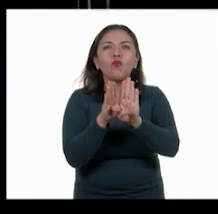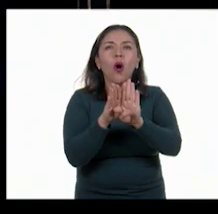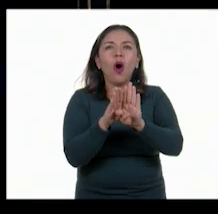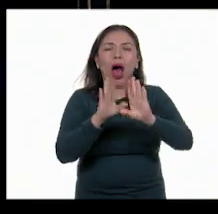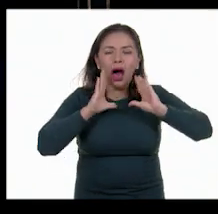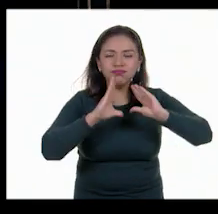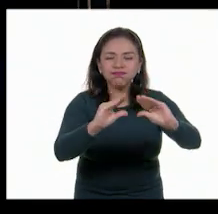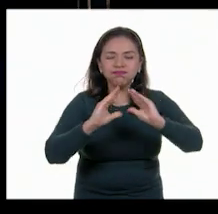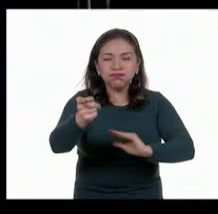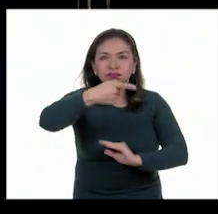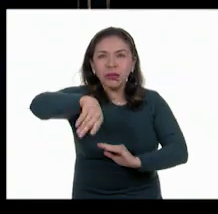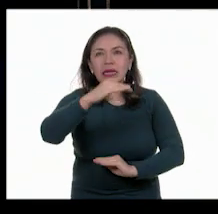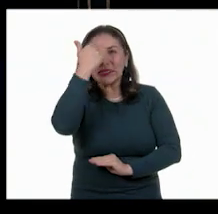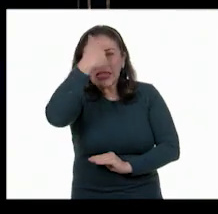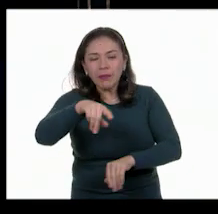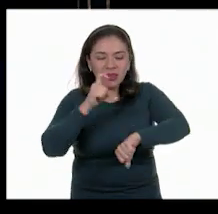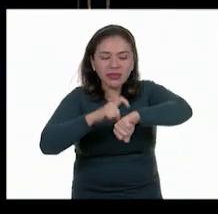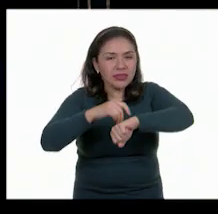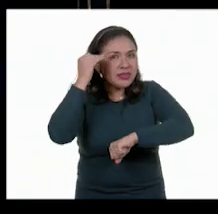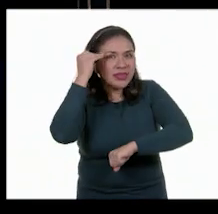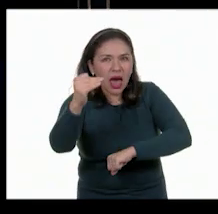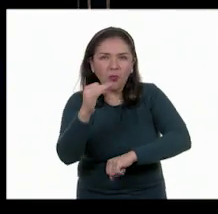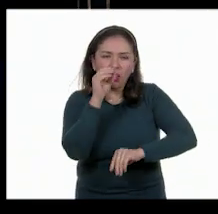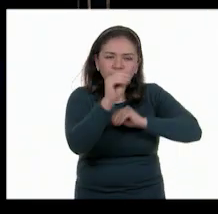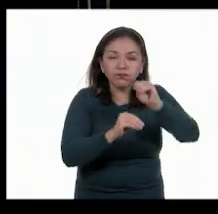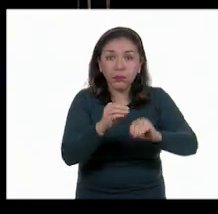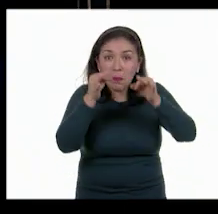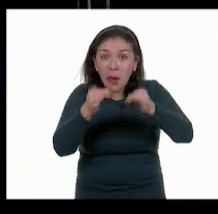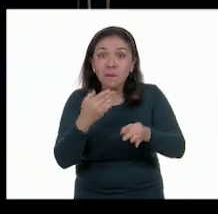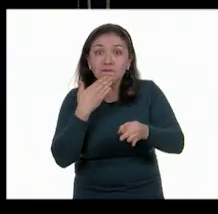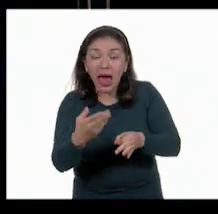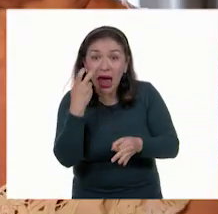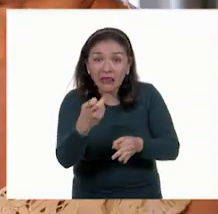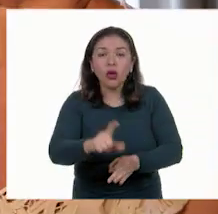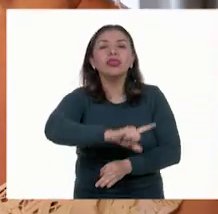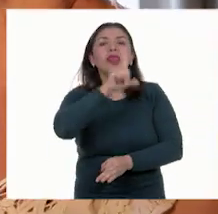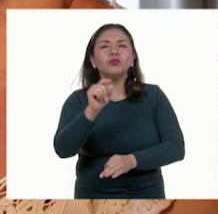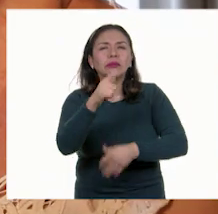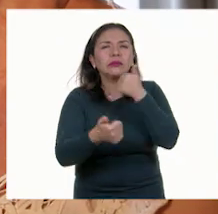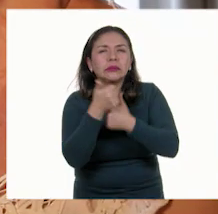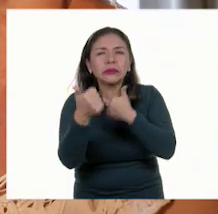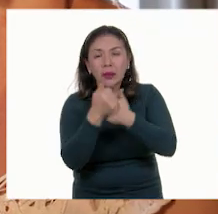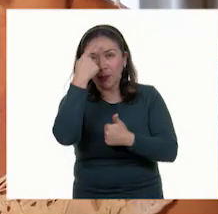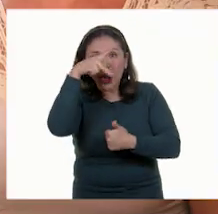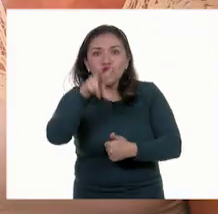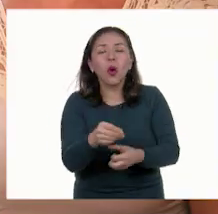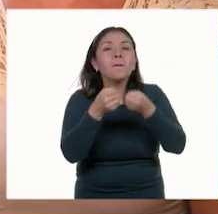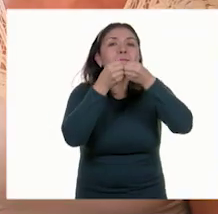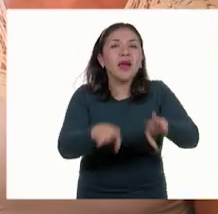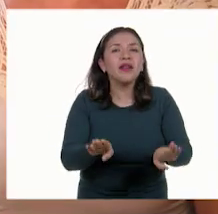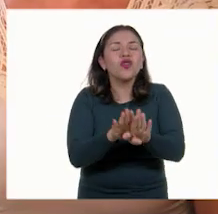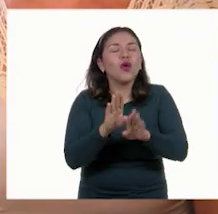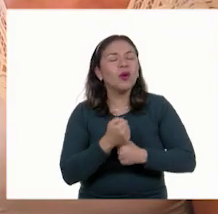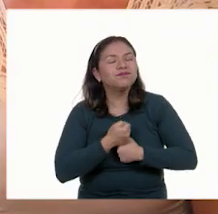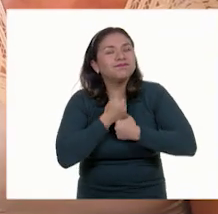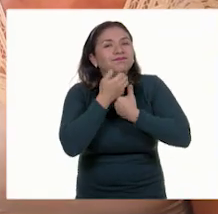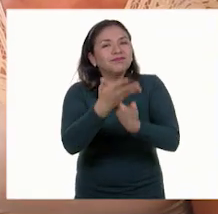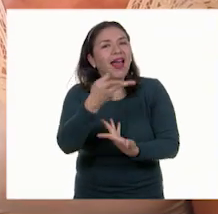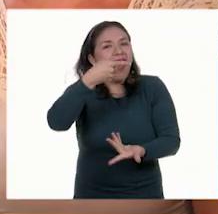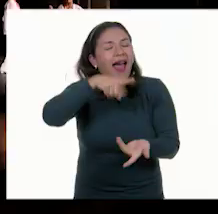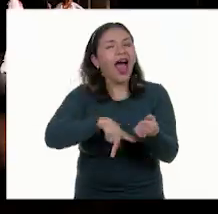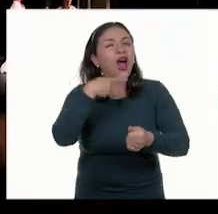academizas en términos de tiempos y después les buscas que no se pierda la expresión que tiene